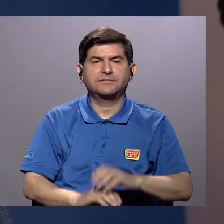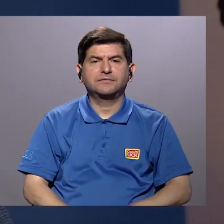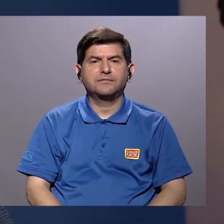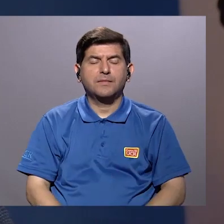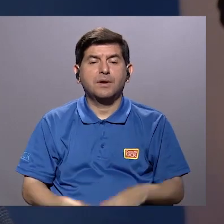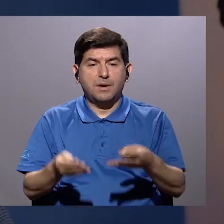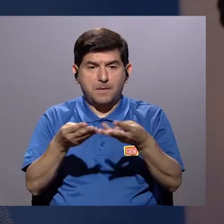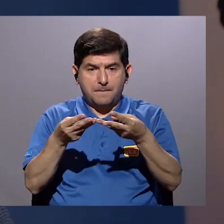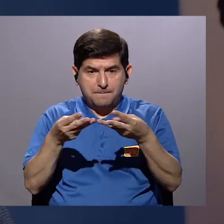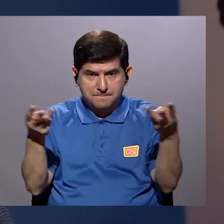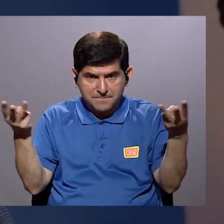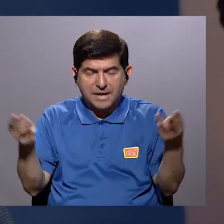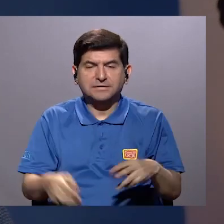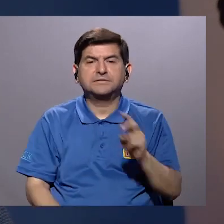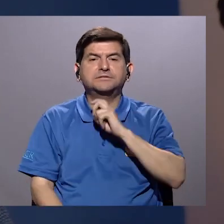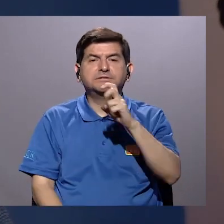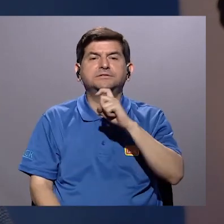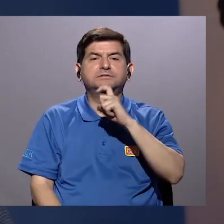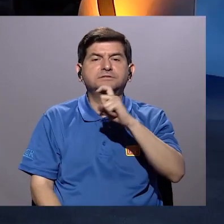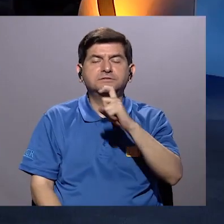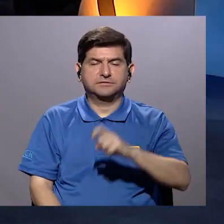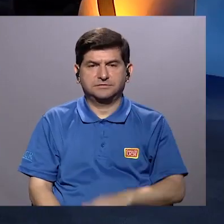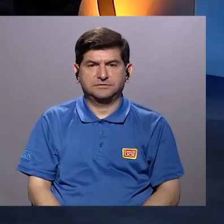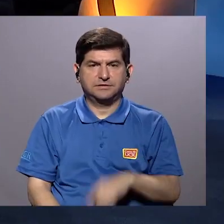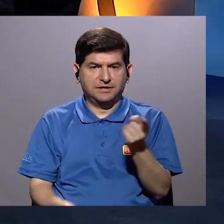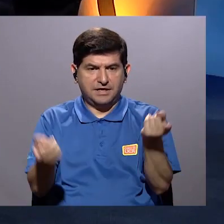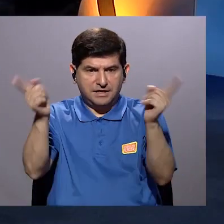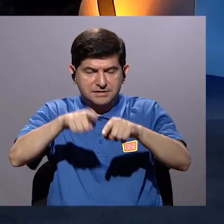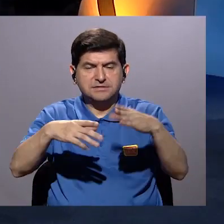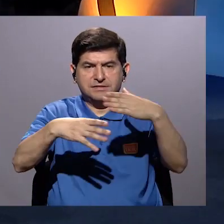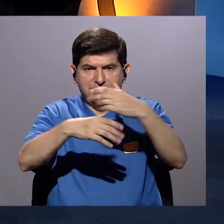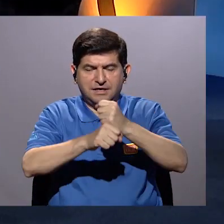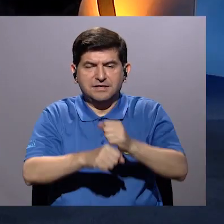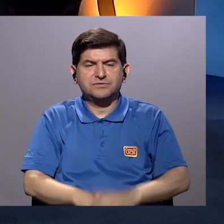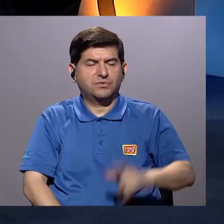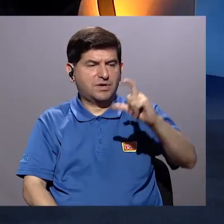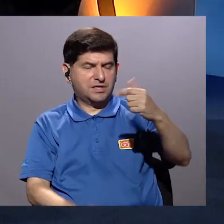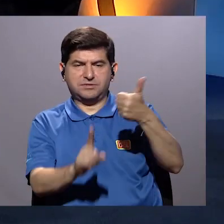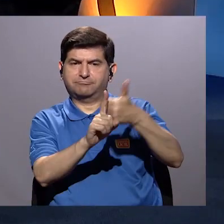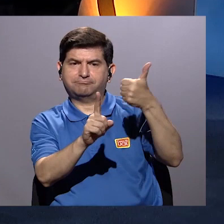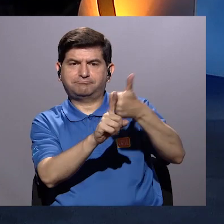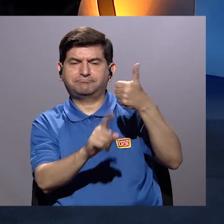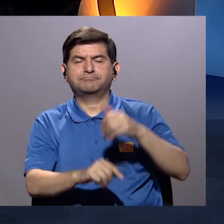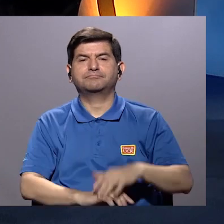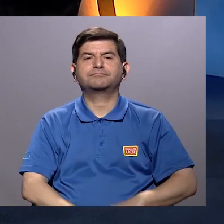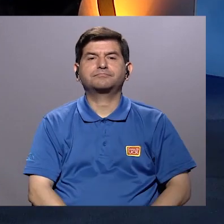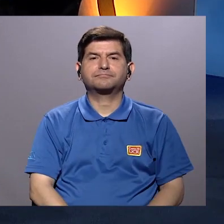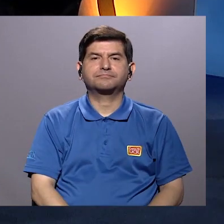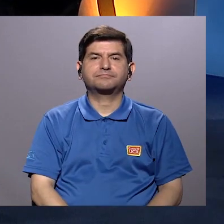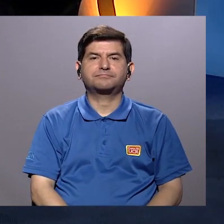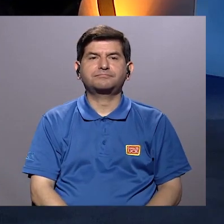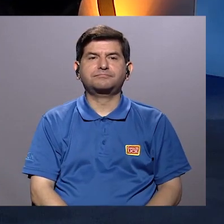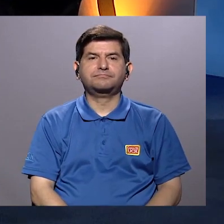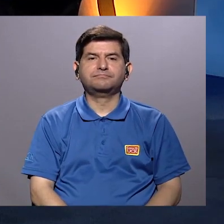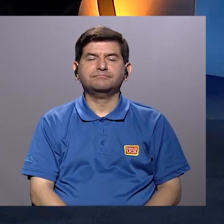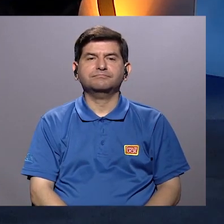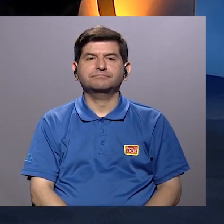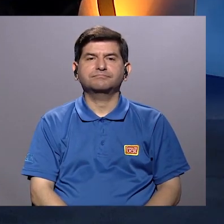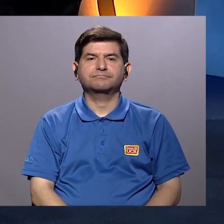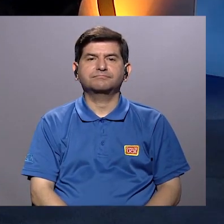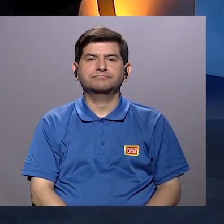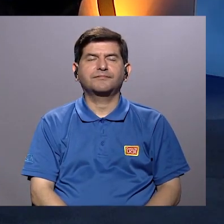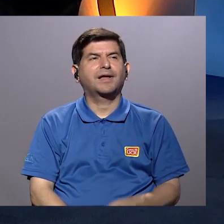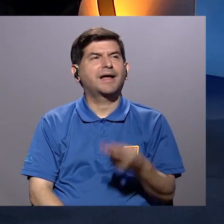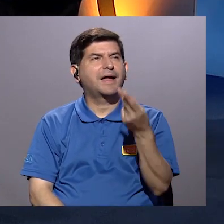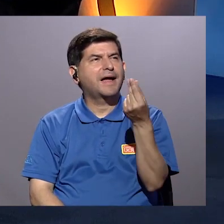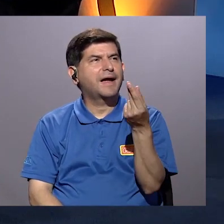material metálico que se utiliza para formar la batería como tal, ¿verdad? Entonces, el